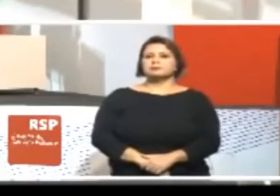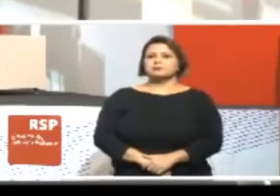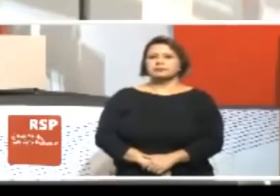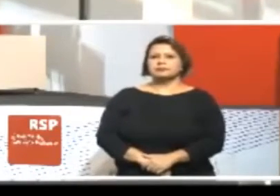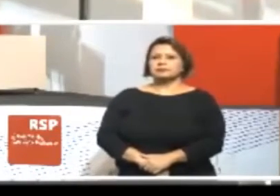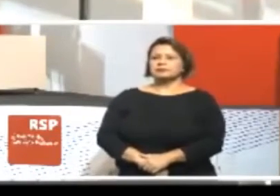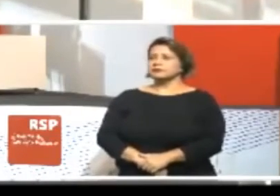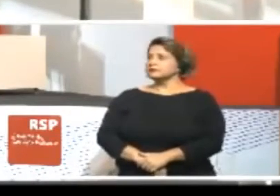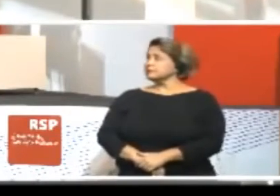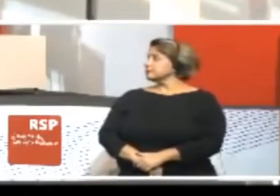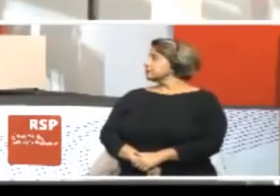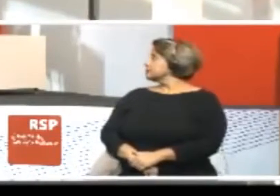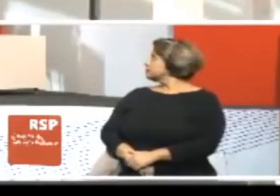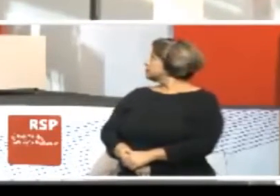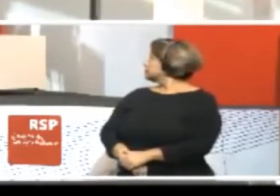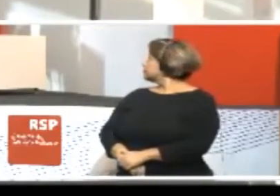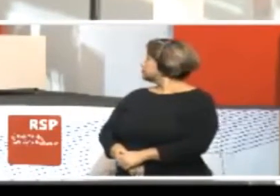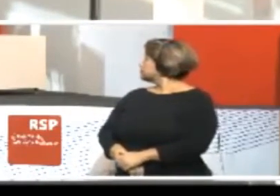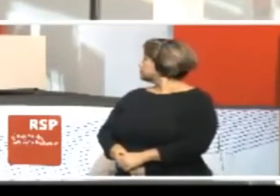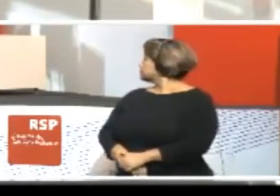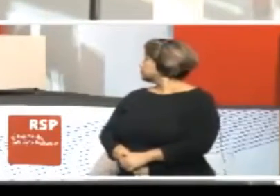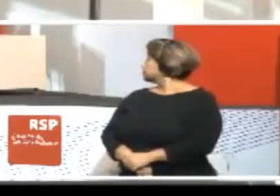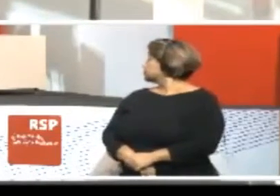Muchísimas gracias.